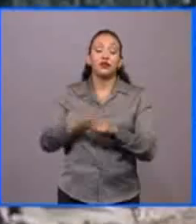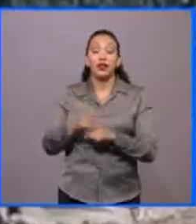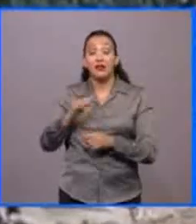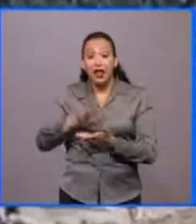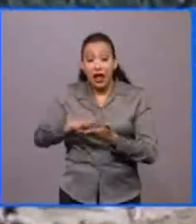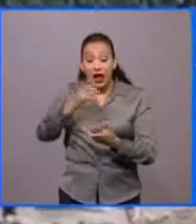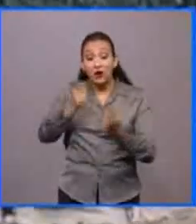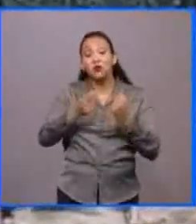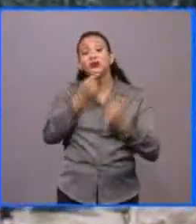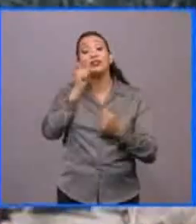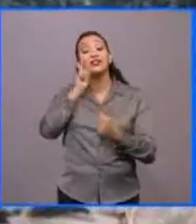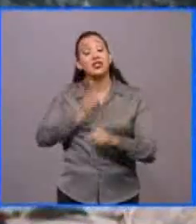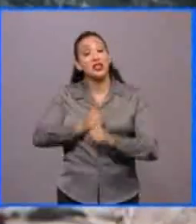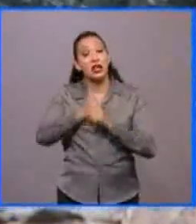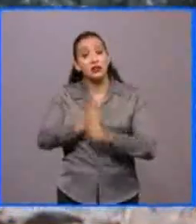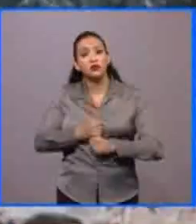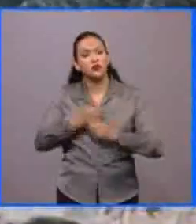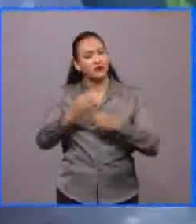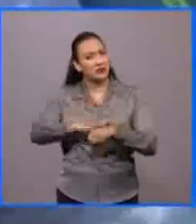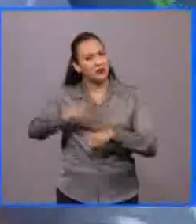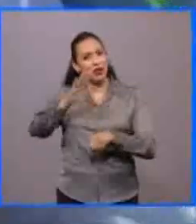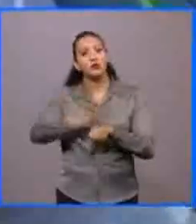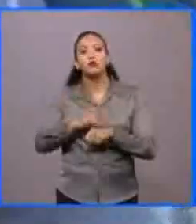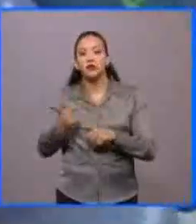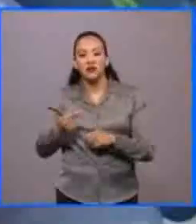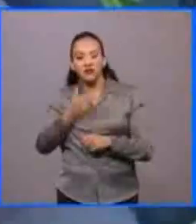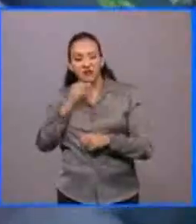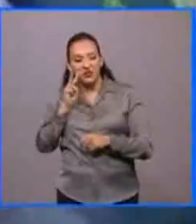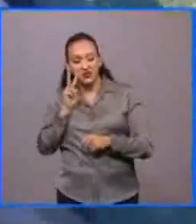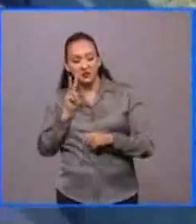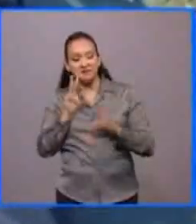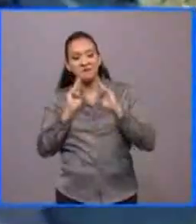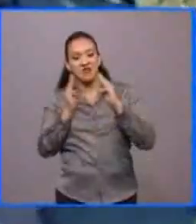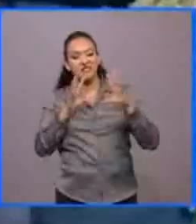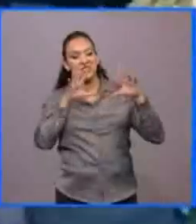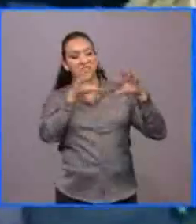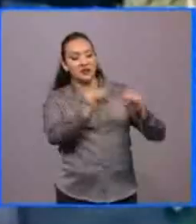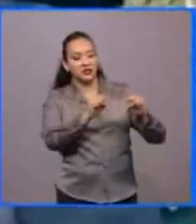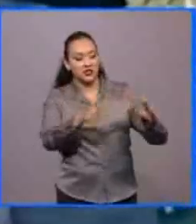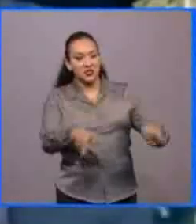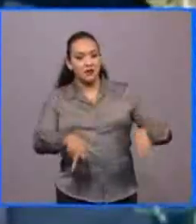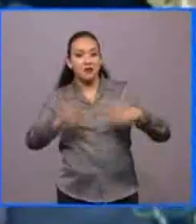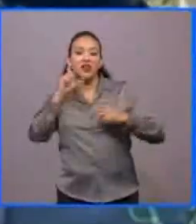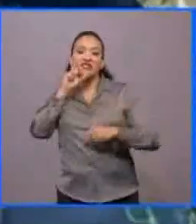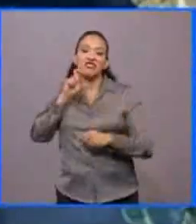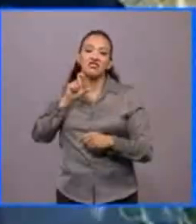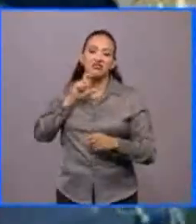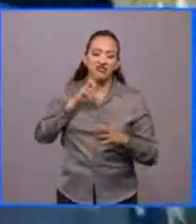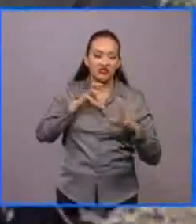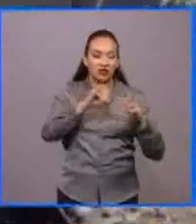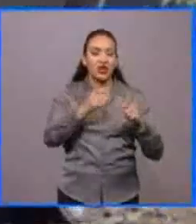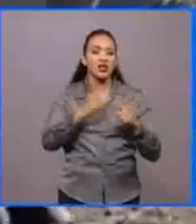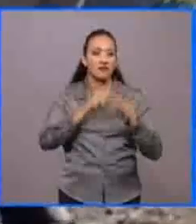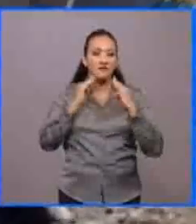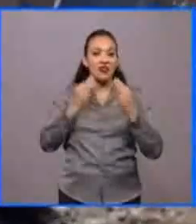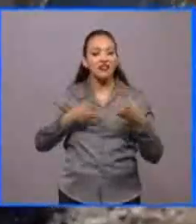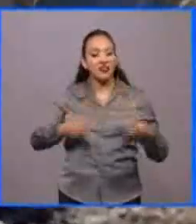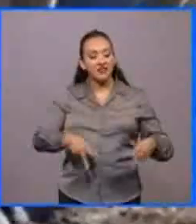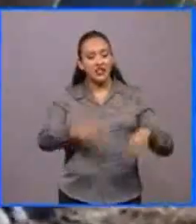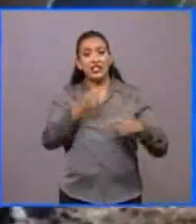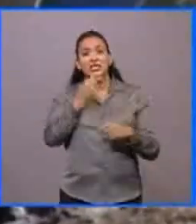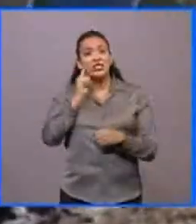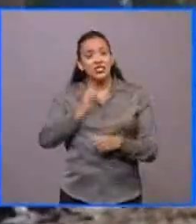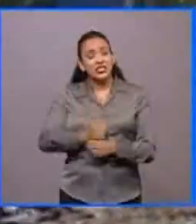son más vulnerables a la violencia sexual y de género, explotación, trata y reclutamiento forzado por parte de grupos